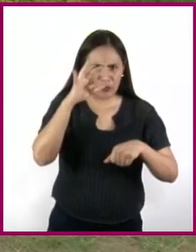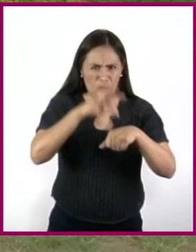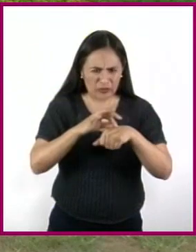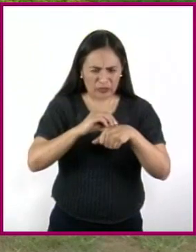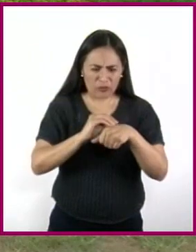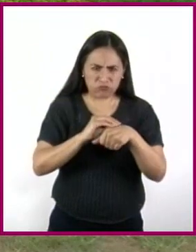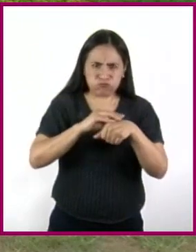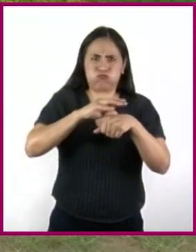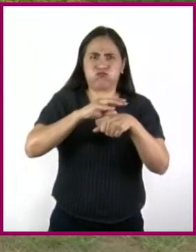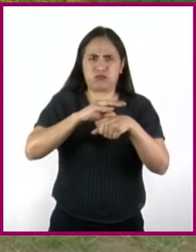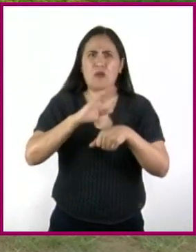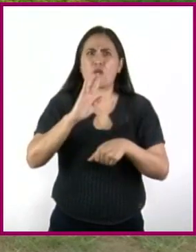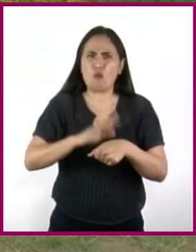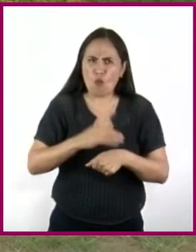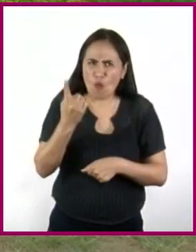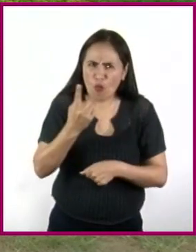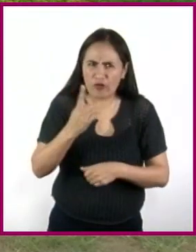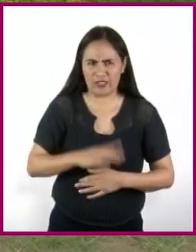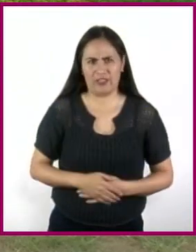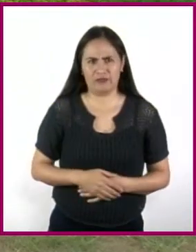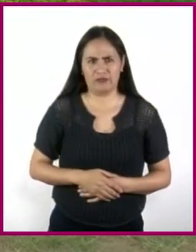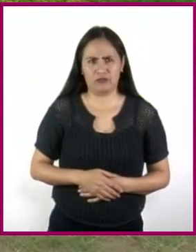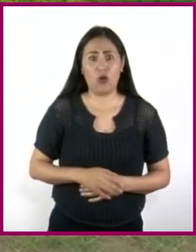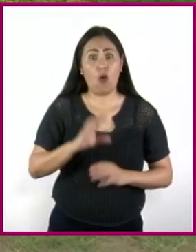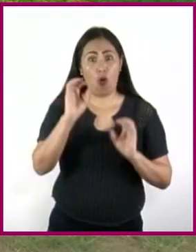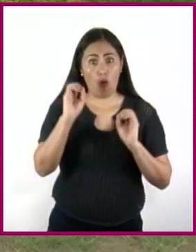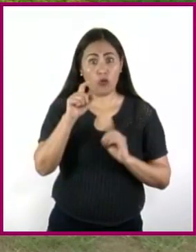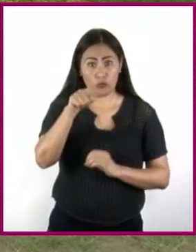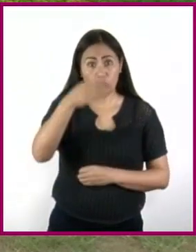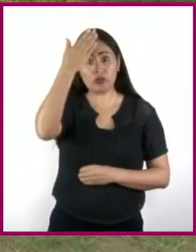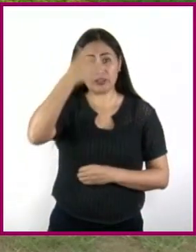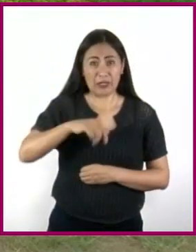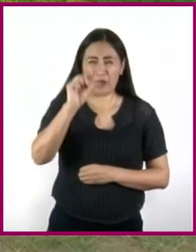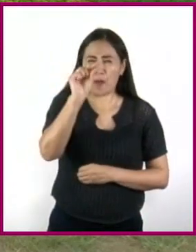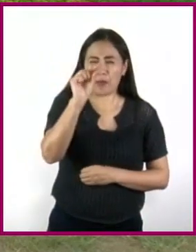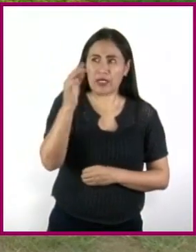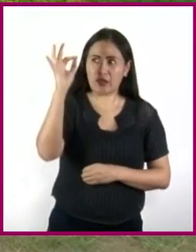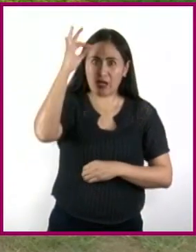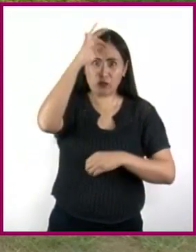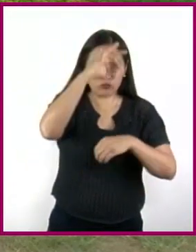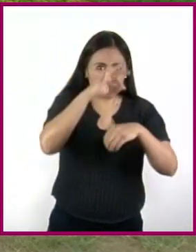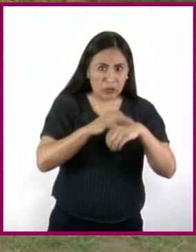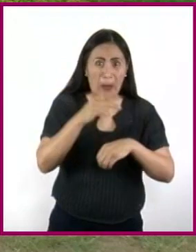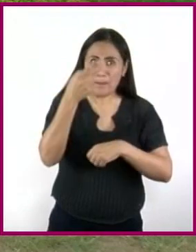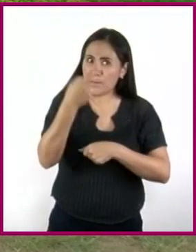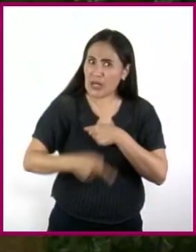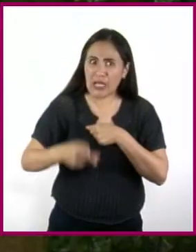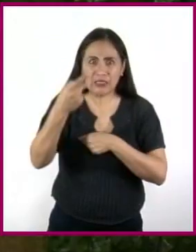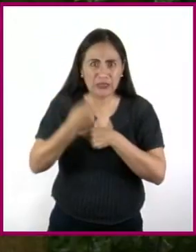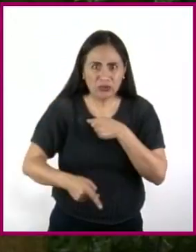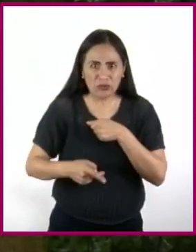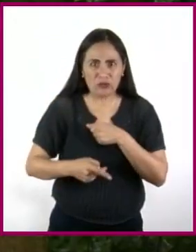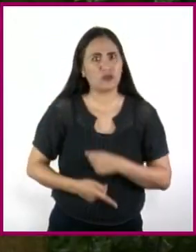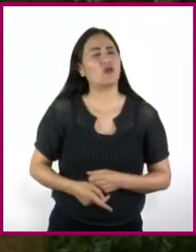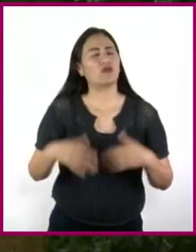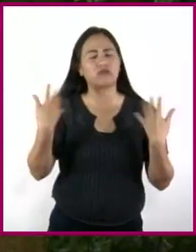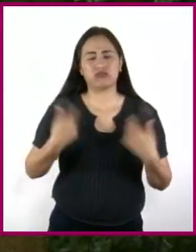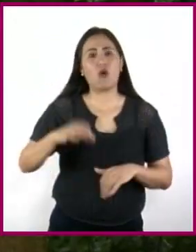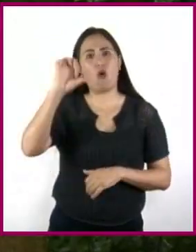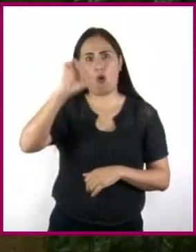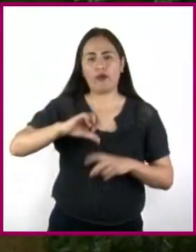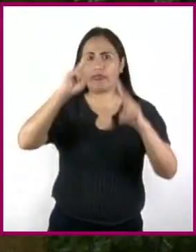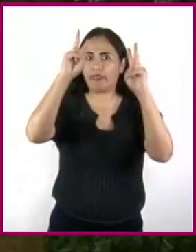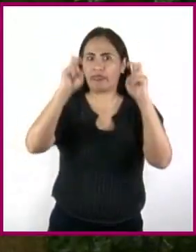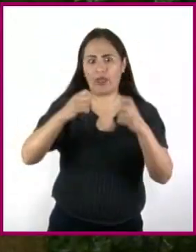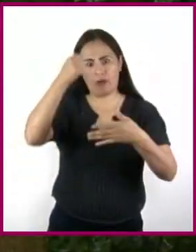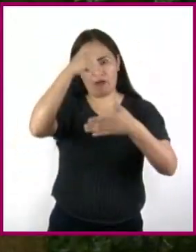roncha? ¿O sabías que esos diminutos insectos pueden ser muy peligrosos? Hay mucho que conocer sobre este tema, por